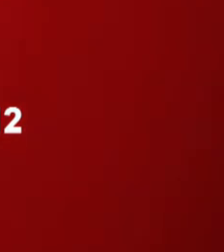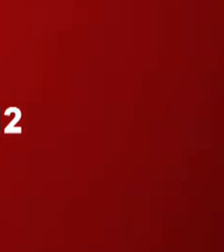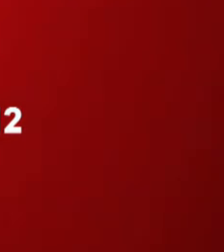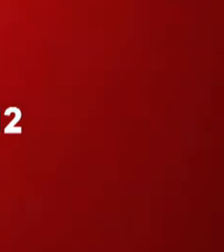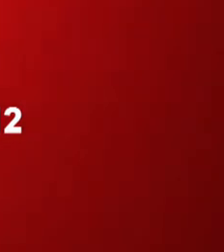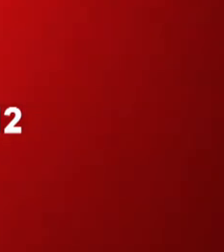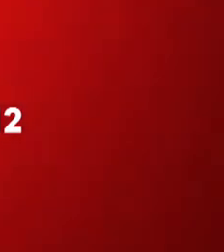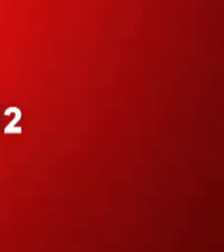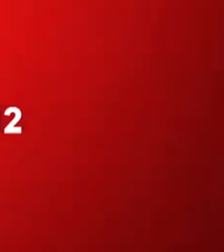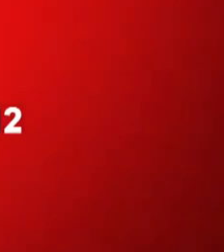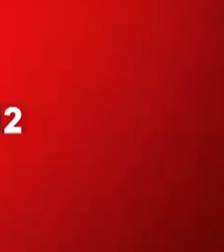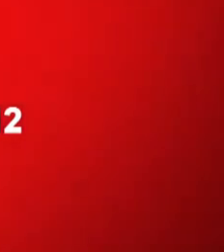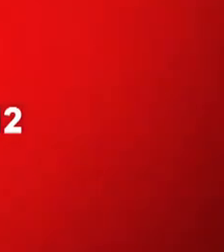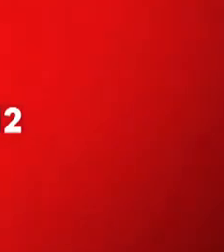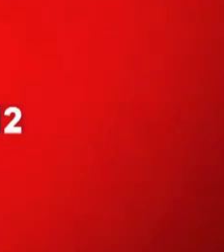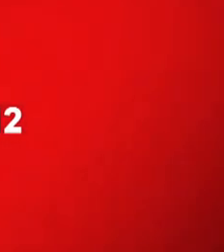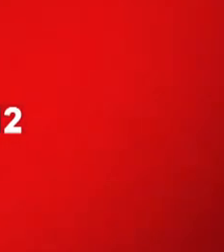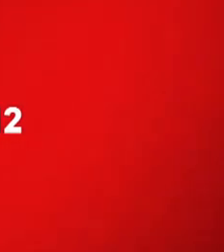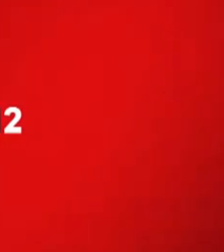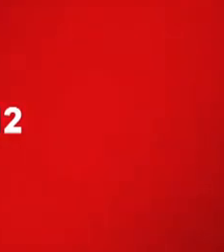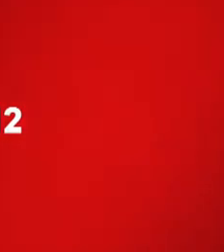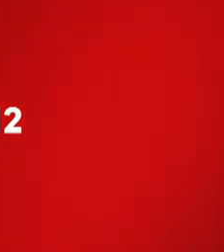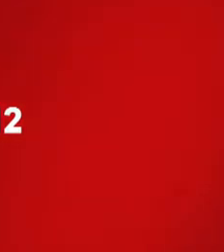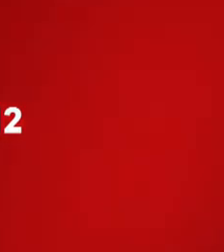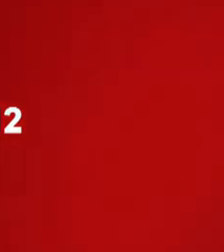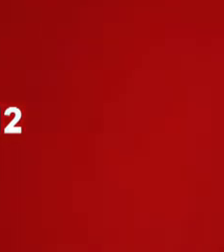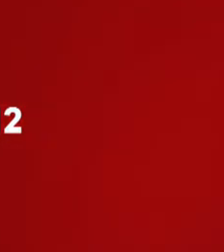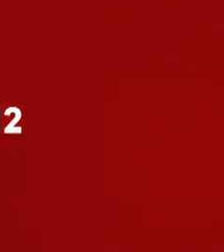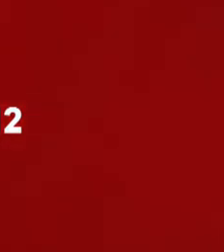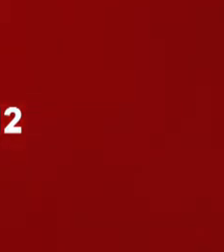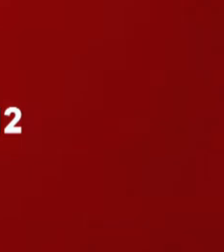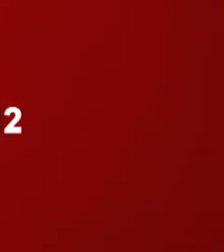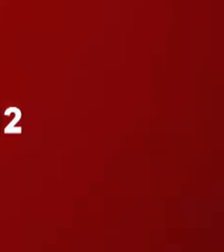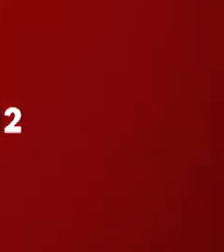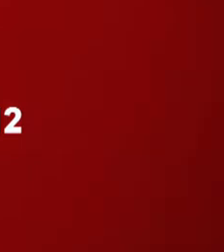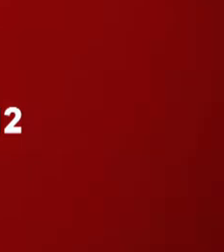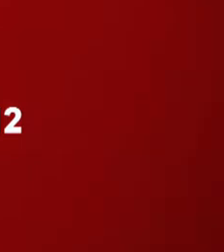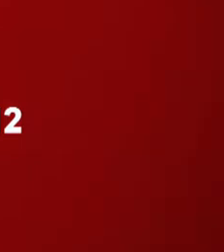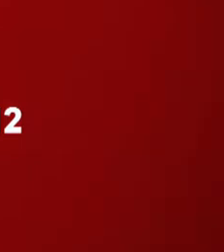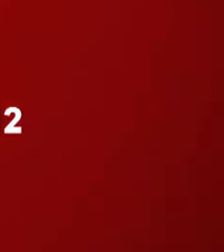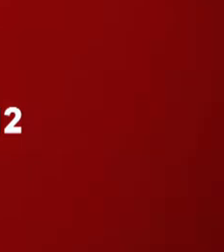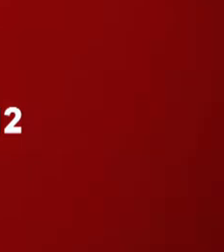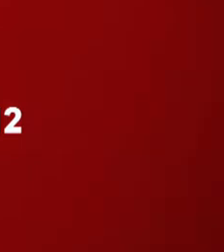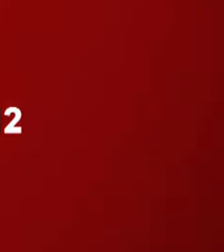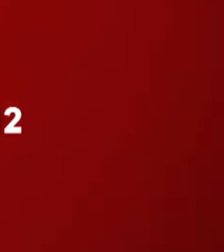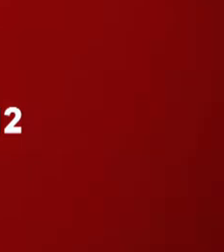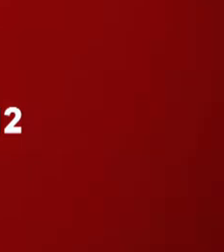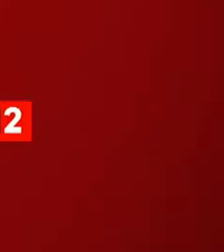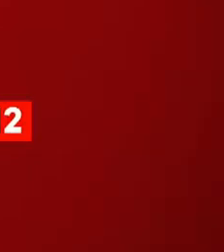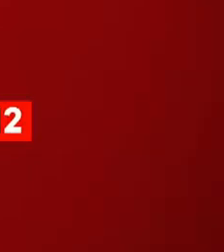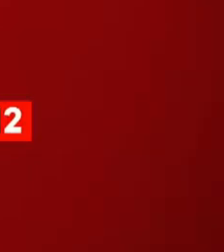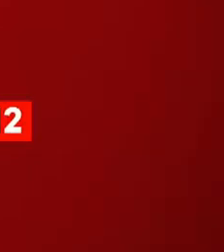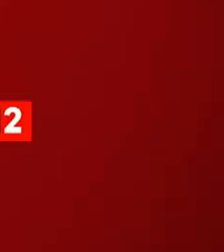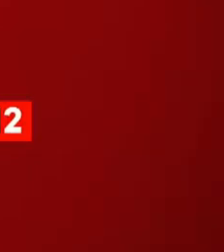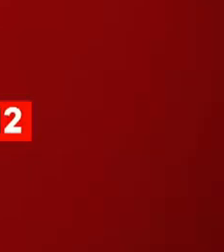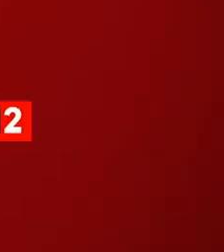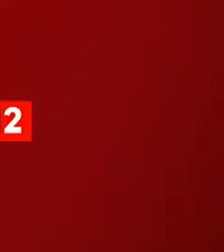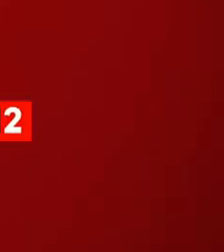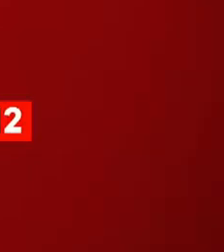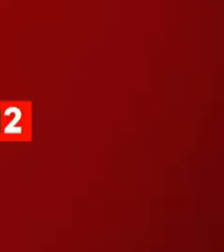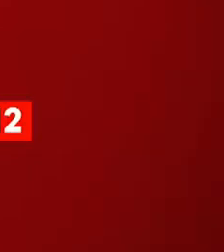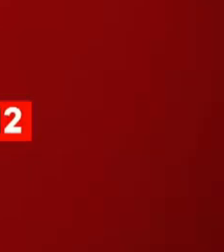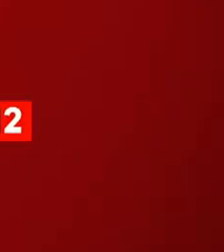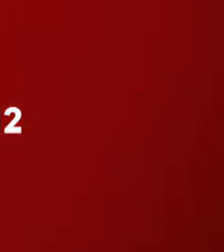y 712 de Movistar, 14 y 514 de Claro, 92 de Best Cable, 12 de